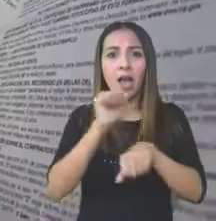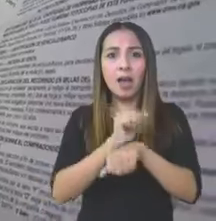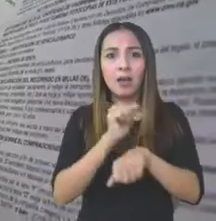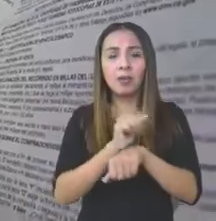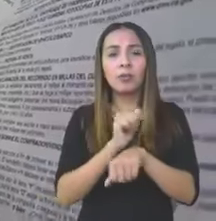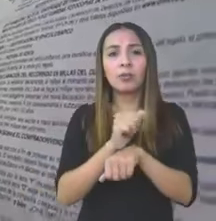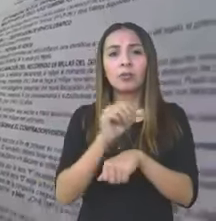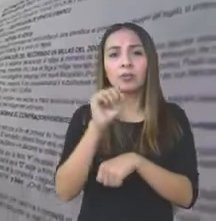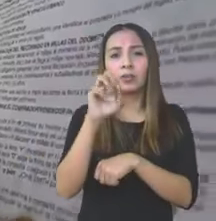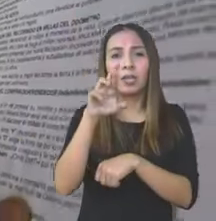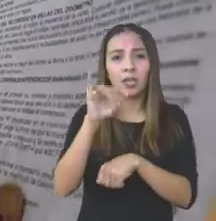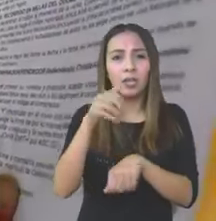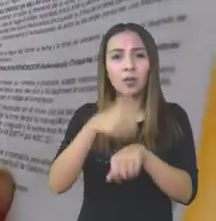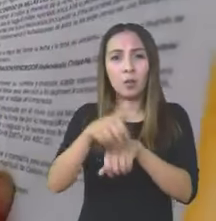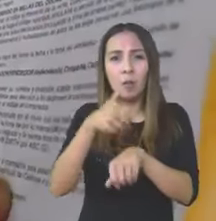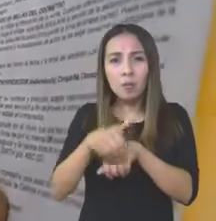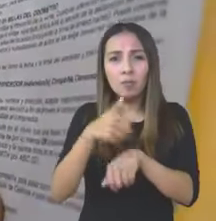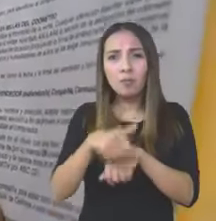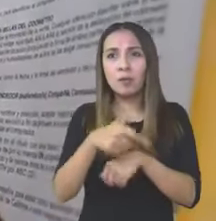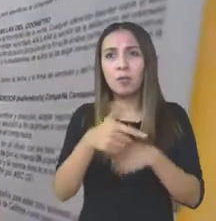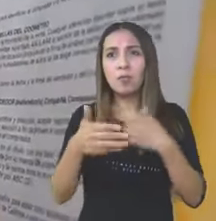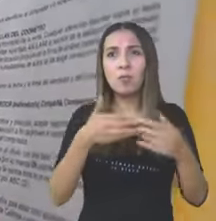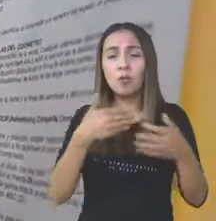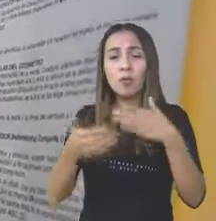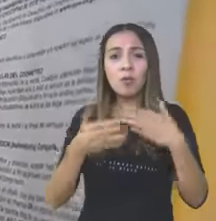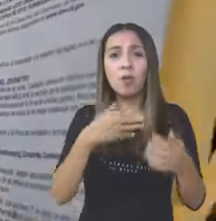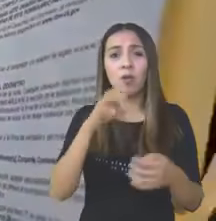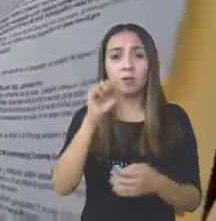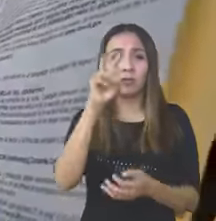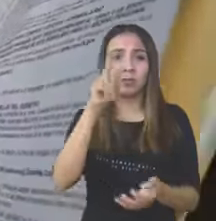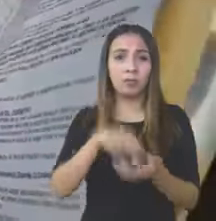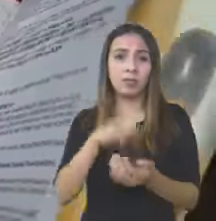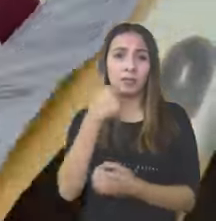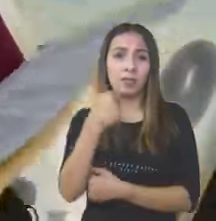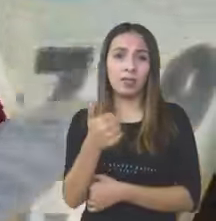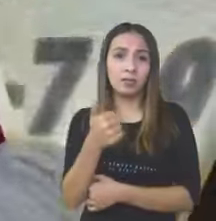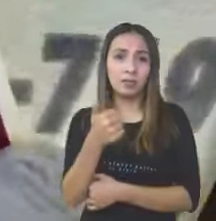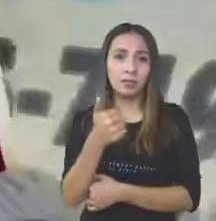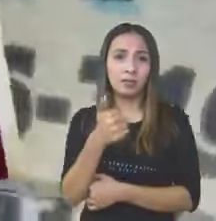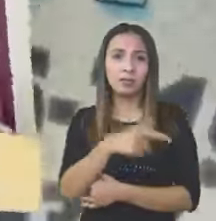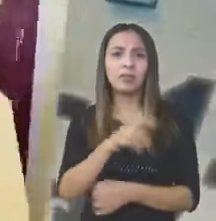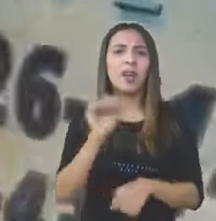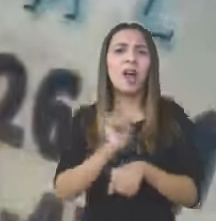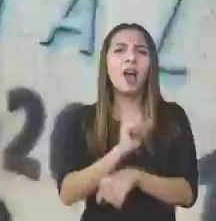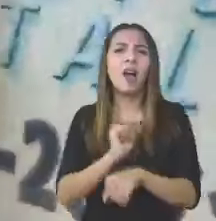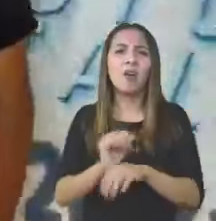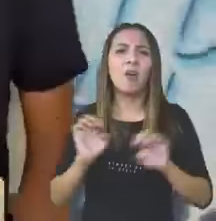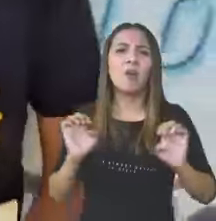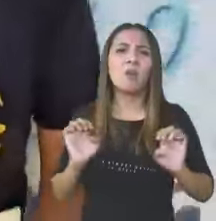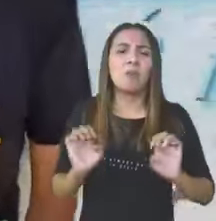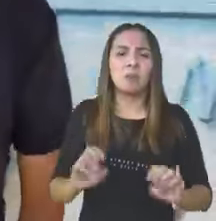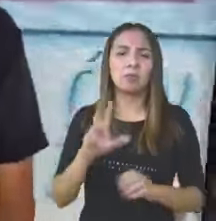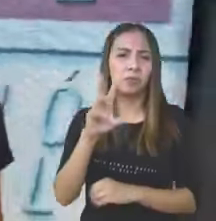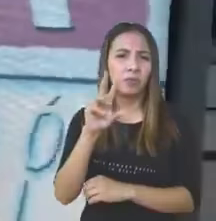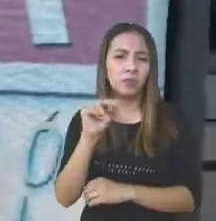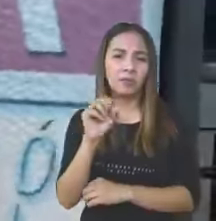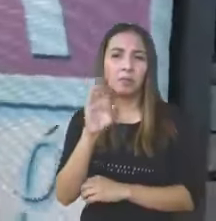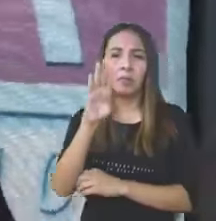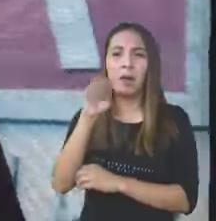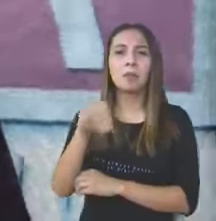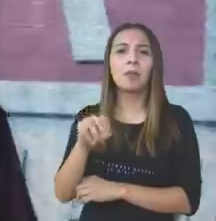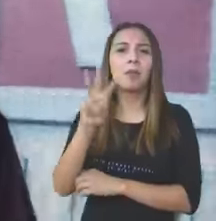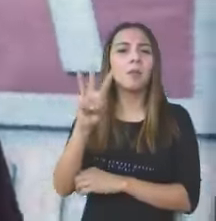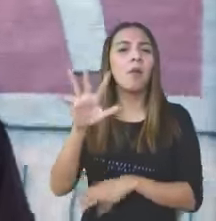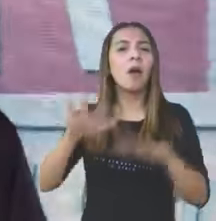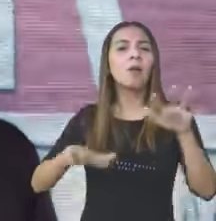un modelo del 2006. O sea, no es un auto lujoso como los BMWs que de repente traen por